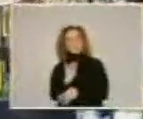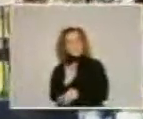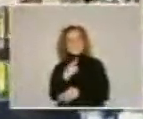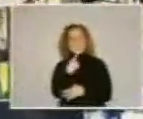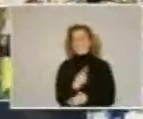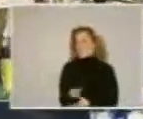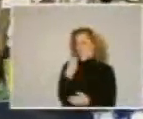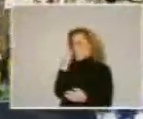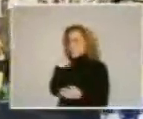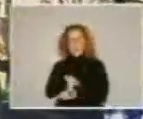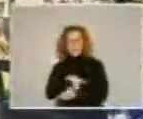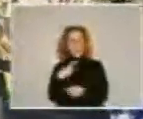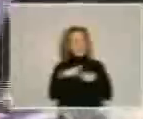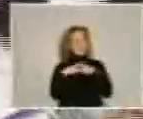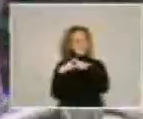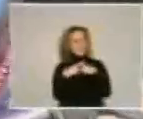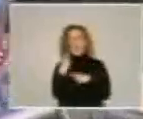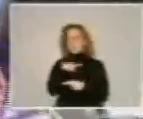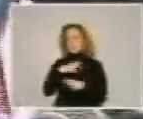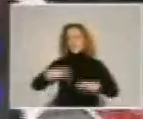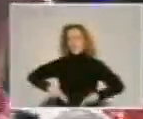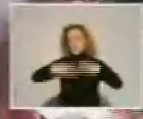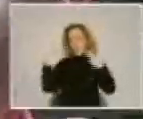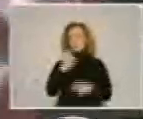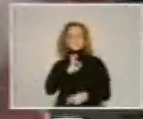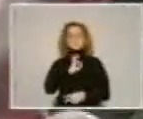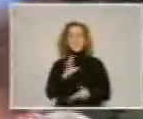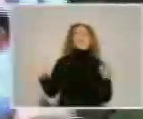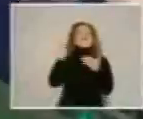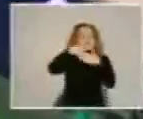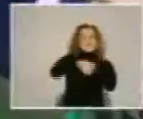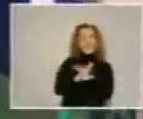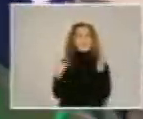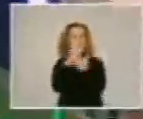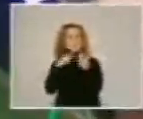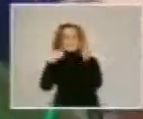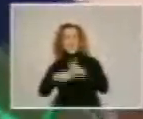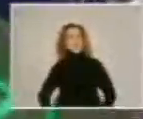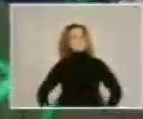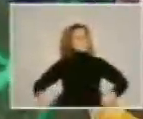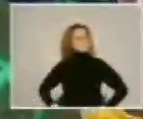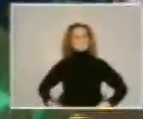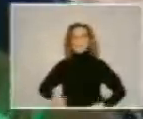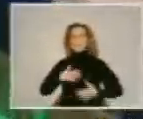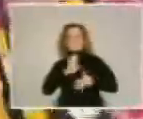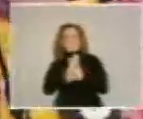comida de manquete, tarta dulce y roquete. En hoteles distinguidos, con el todo incluido. Calzoncillo y hasta braga que está